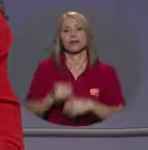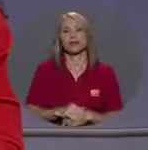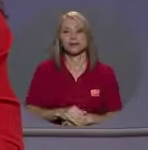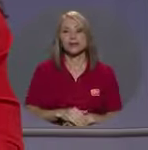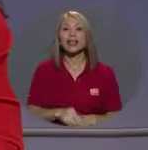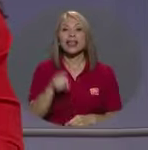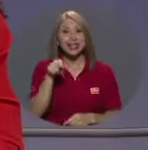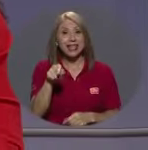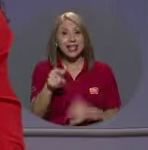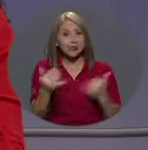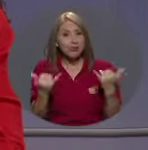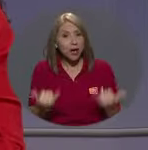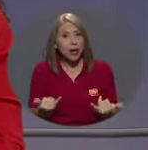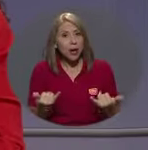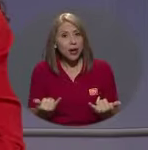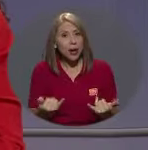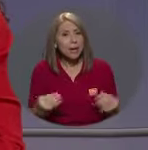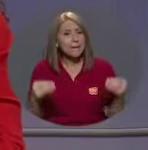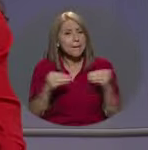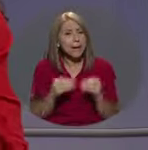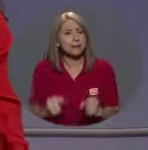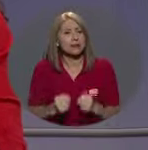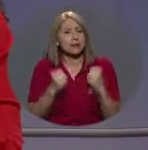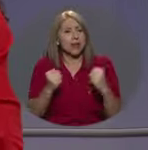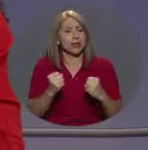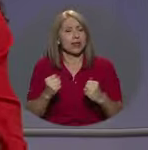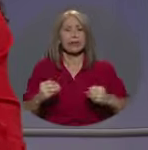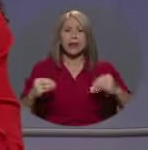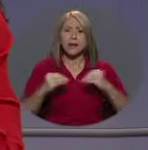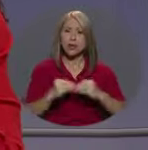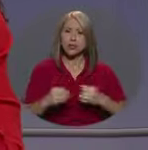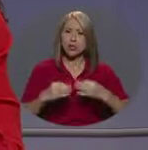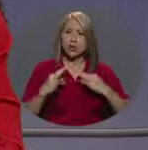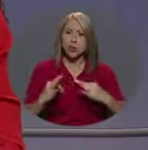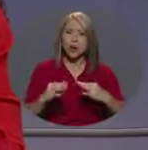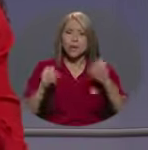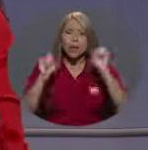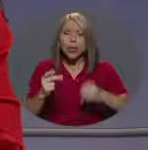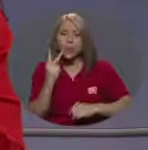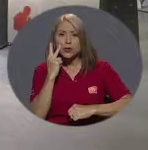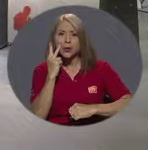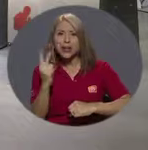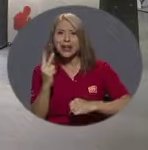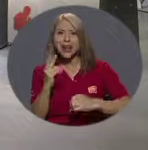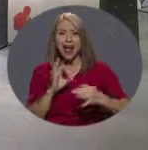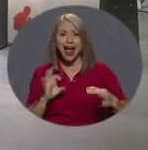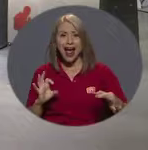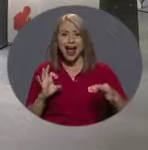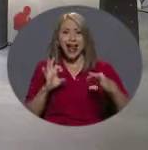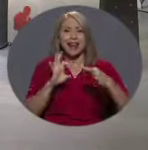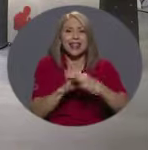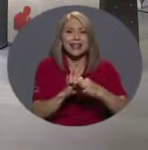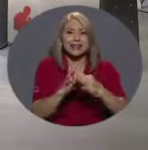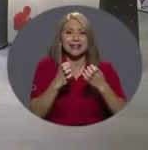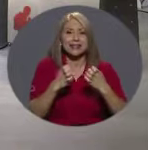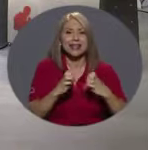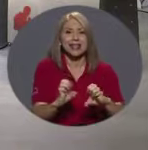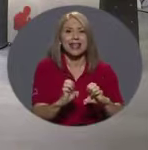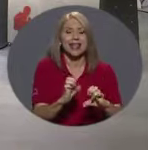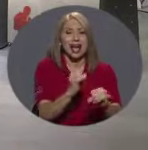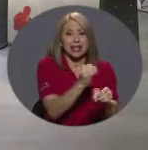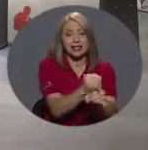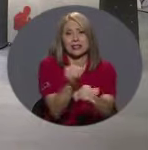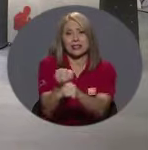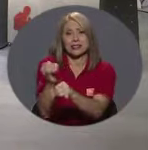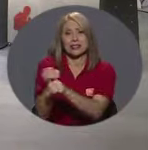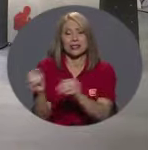precisamente es lo que nos permite ahora visualizar con más potencia y con más fuerza esa alianza estratégica que tenemos ahora